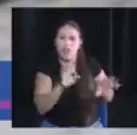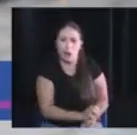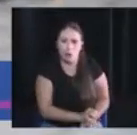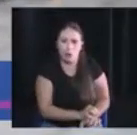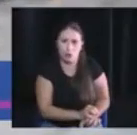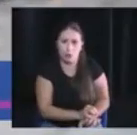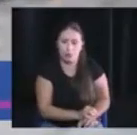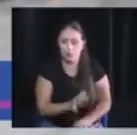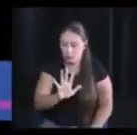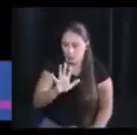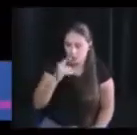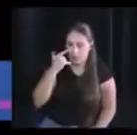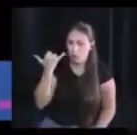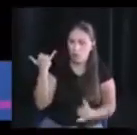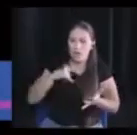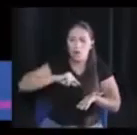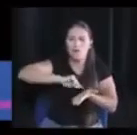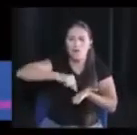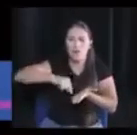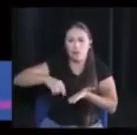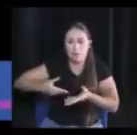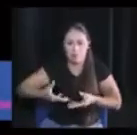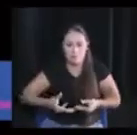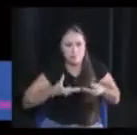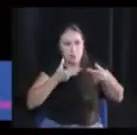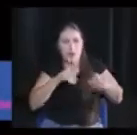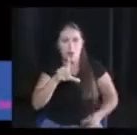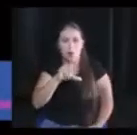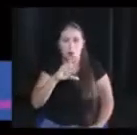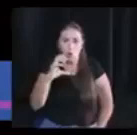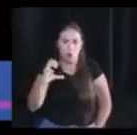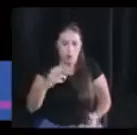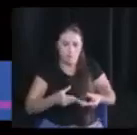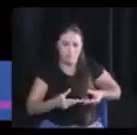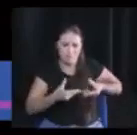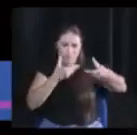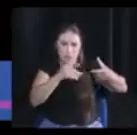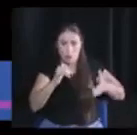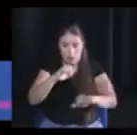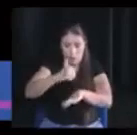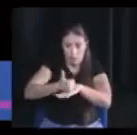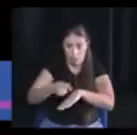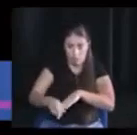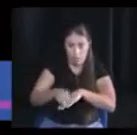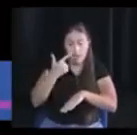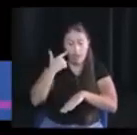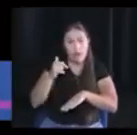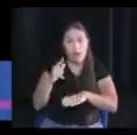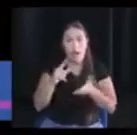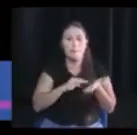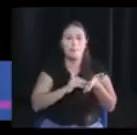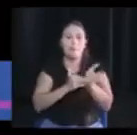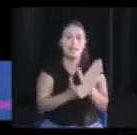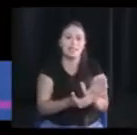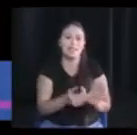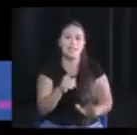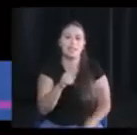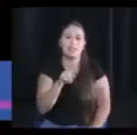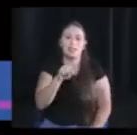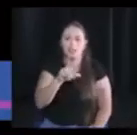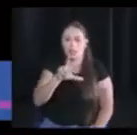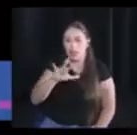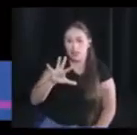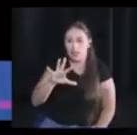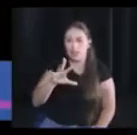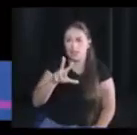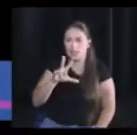otro día cuando se presentaron las firmas de la ley de urgente consideración, vos estuviste ahí, fuiste una de las personas que presentaron las 100, en ese momento eran